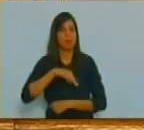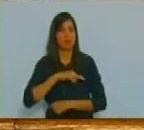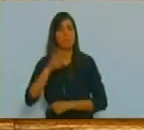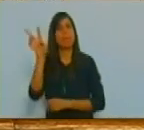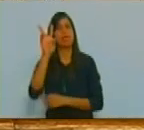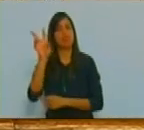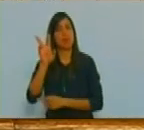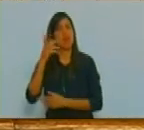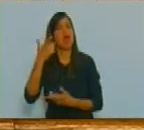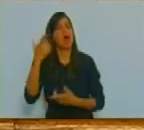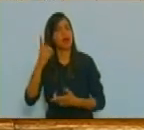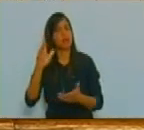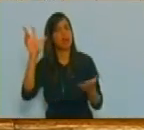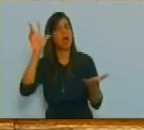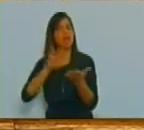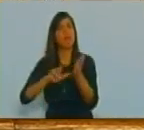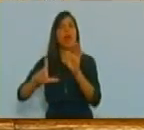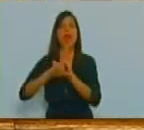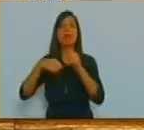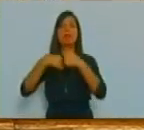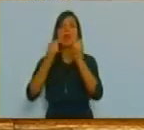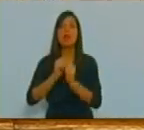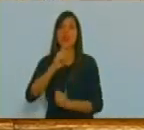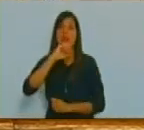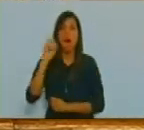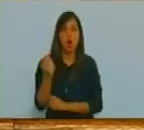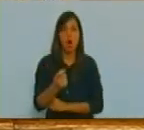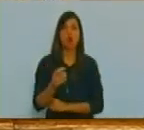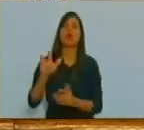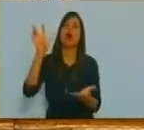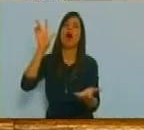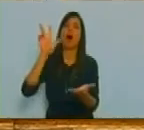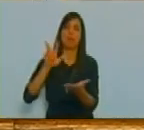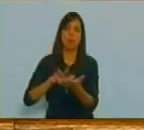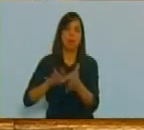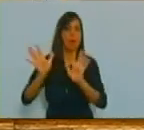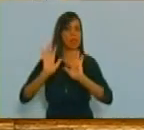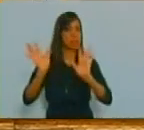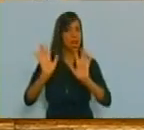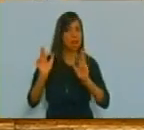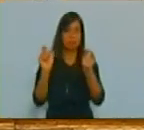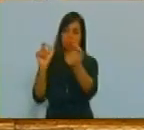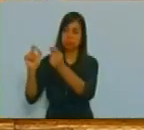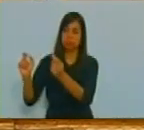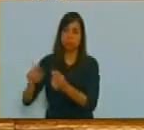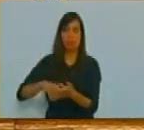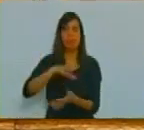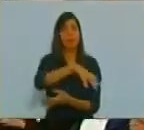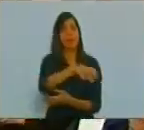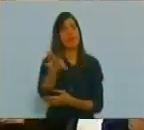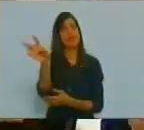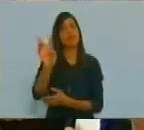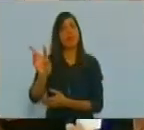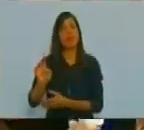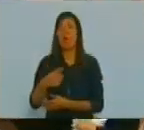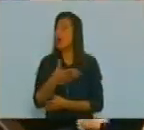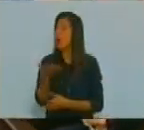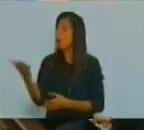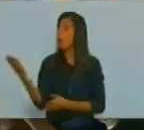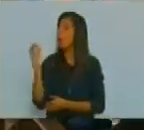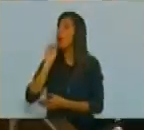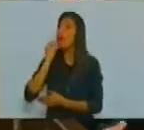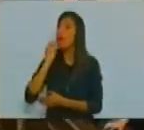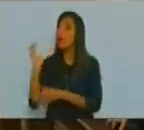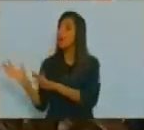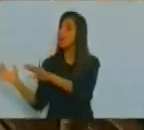venezuela cuando aprobemos esta ley que ya fue consultada en todo el territorio nacional gracias por haber he